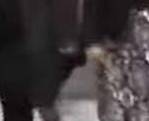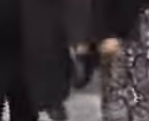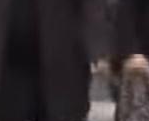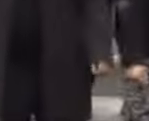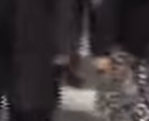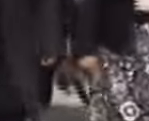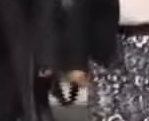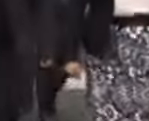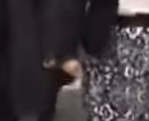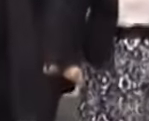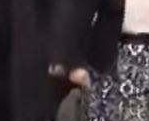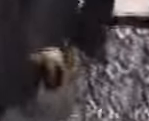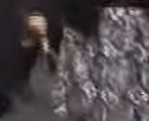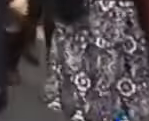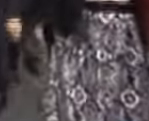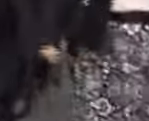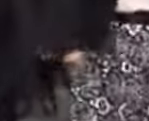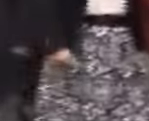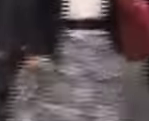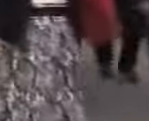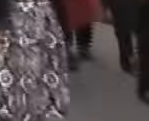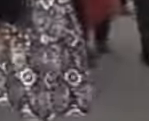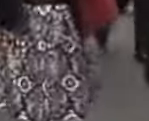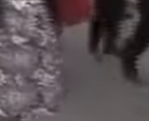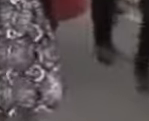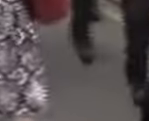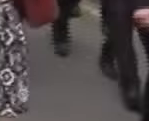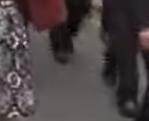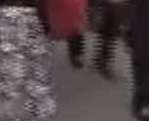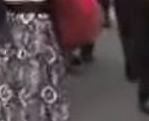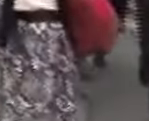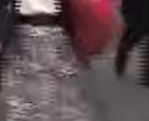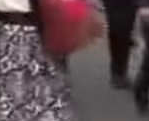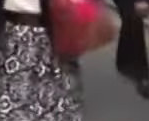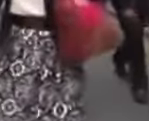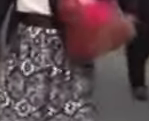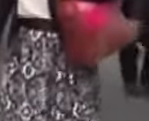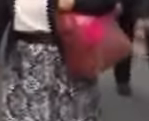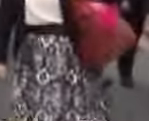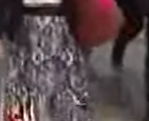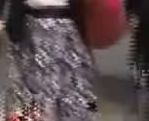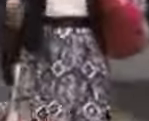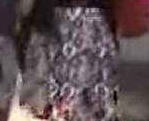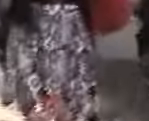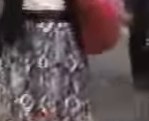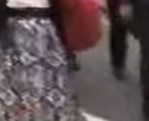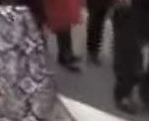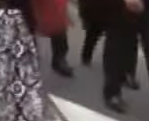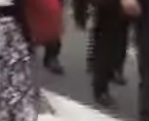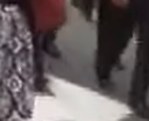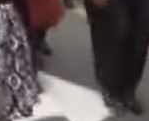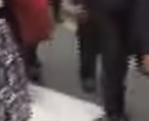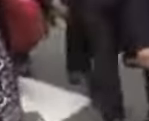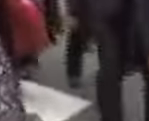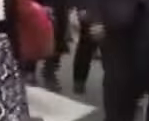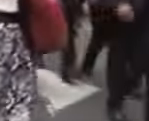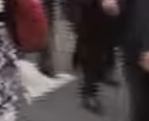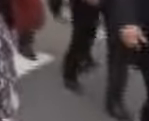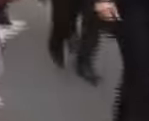Vázquez. Sí. ¡La agricultura, señor ministro! ¡La agricultura, acá está la gente de